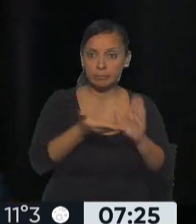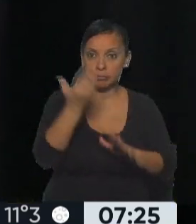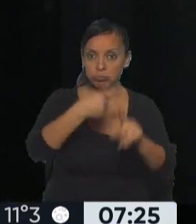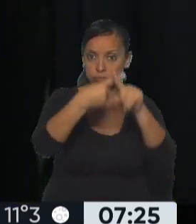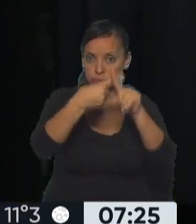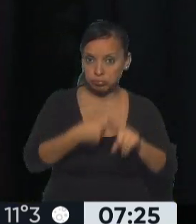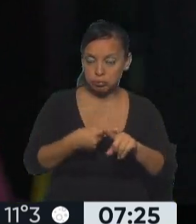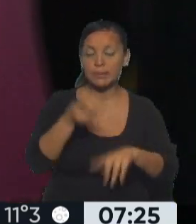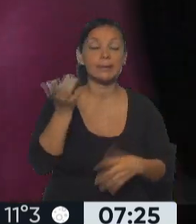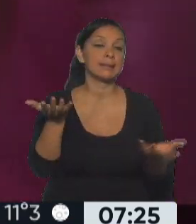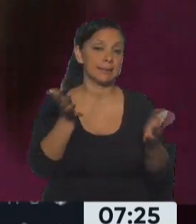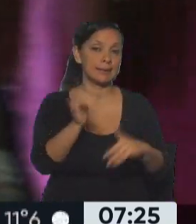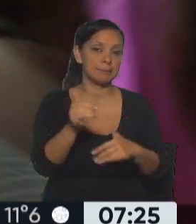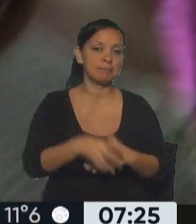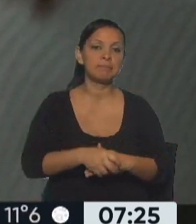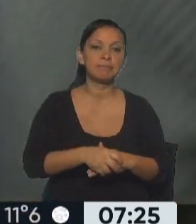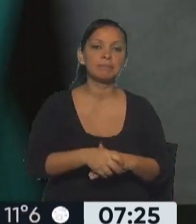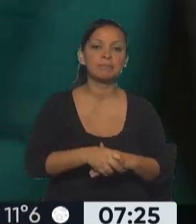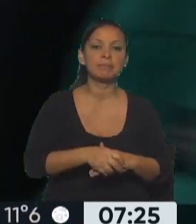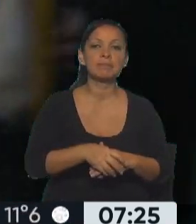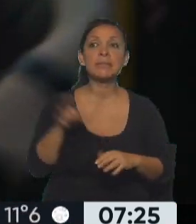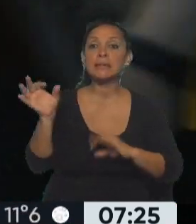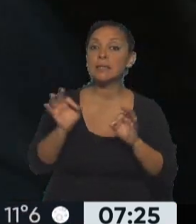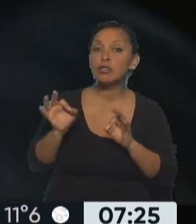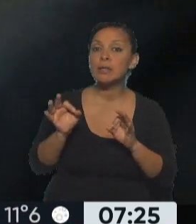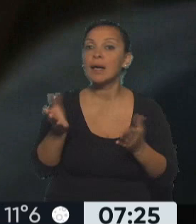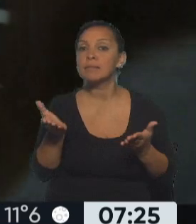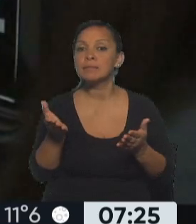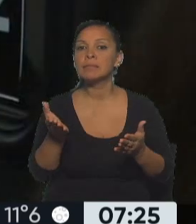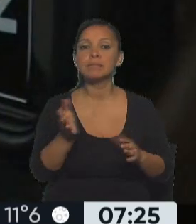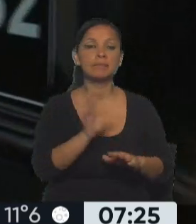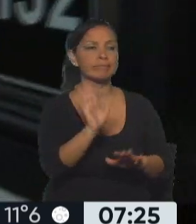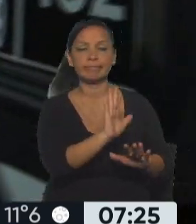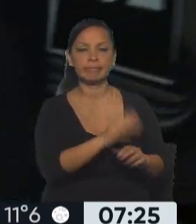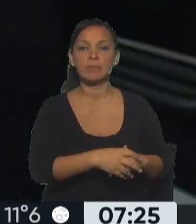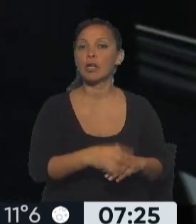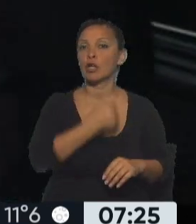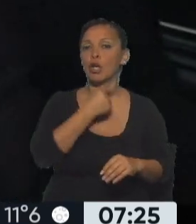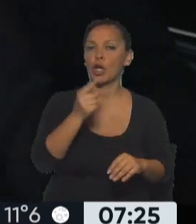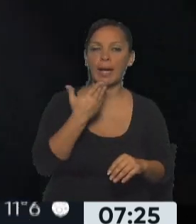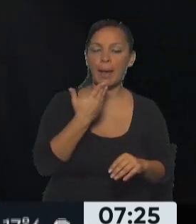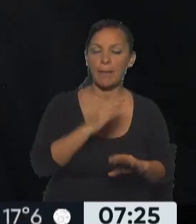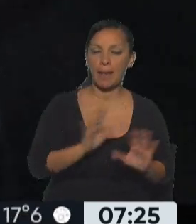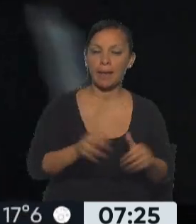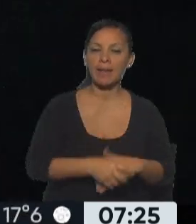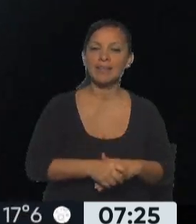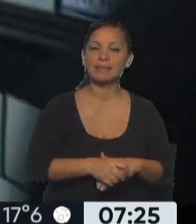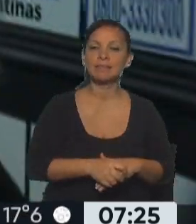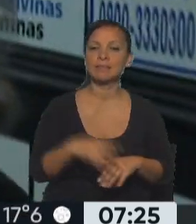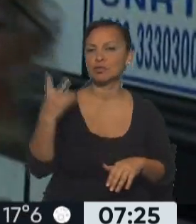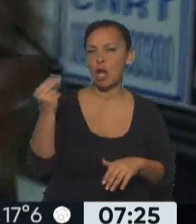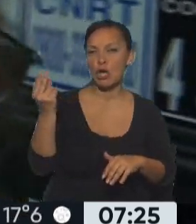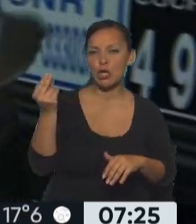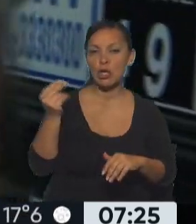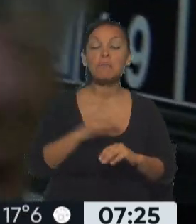Sí. Sí, señorita. Bueno, caballero, aumenta el colectivo y el tren. No quería hablar. ¿No? Bueno. ¿Sabía